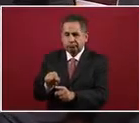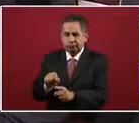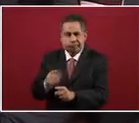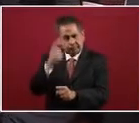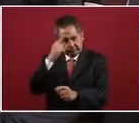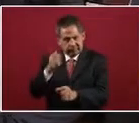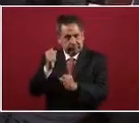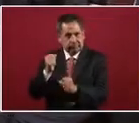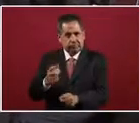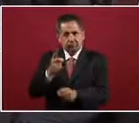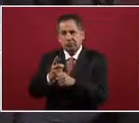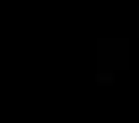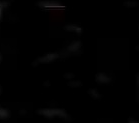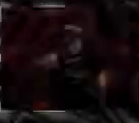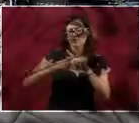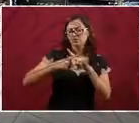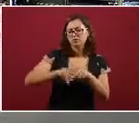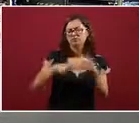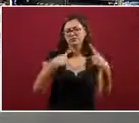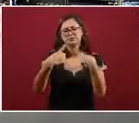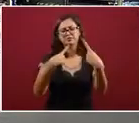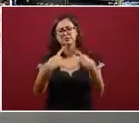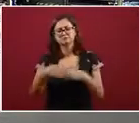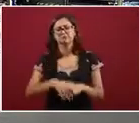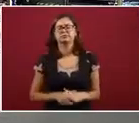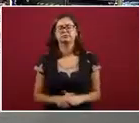seguridad pública. Estamos